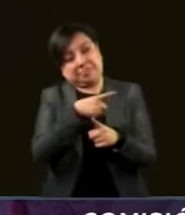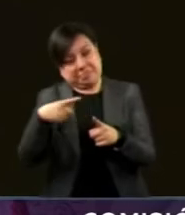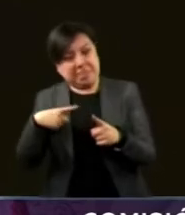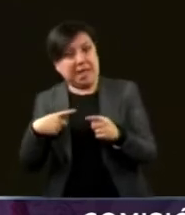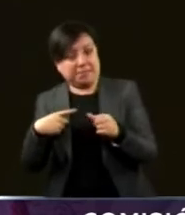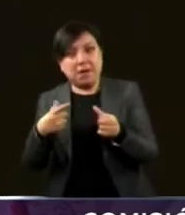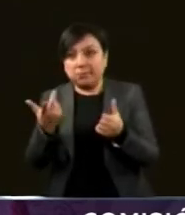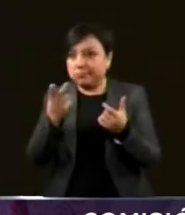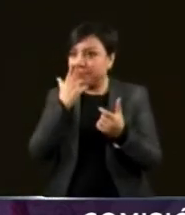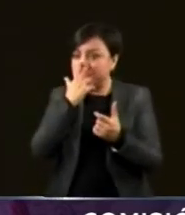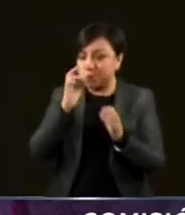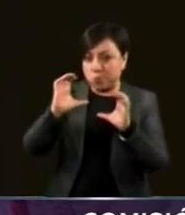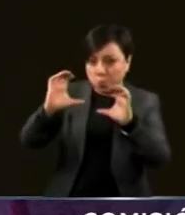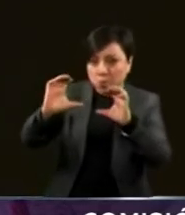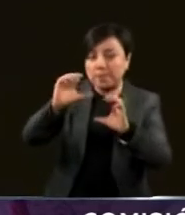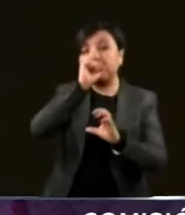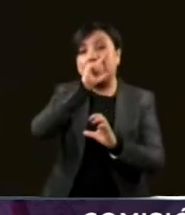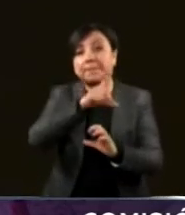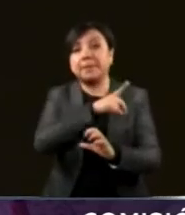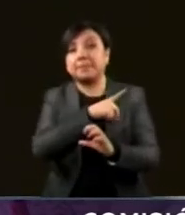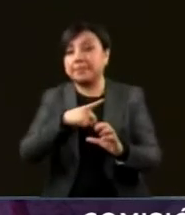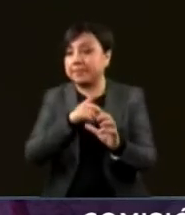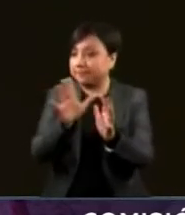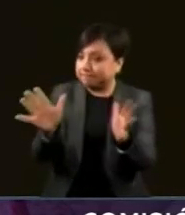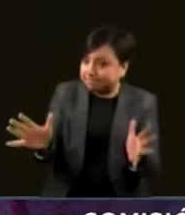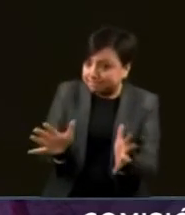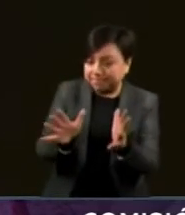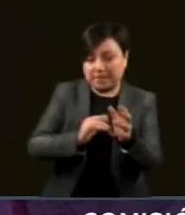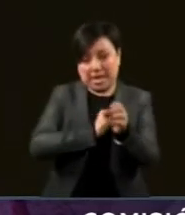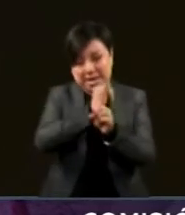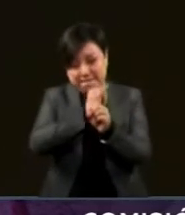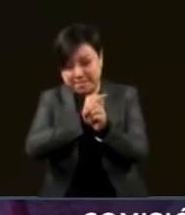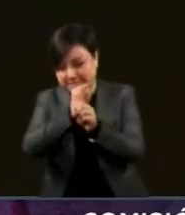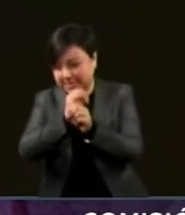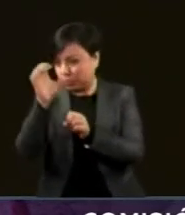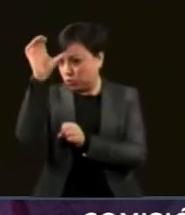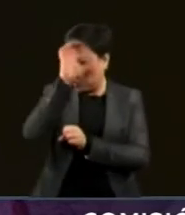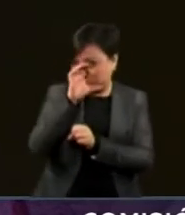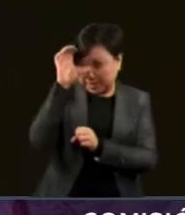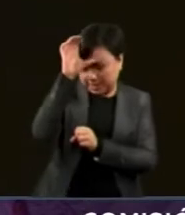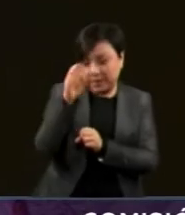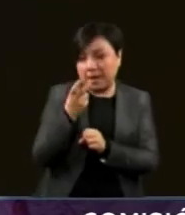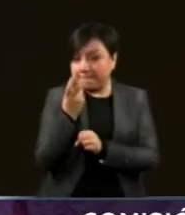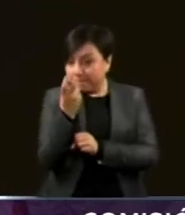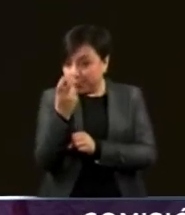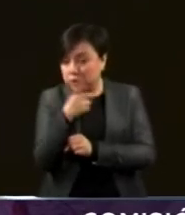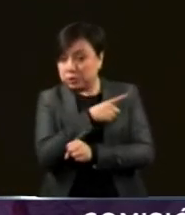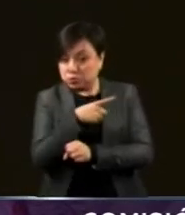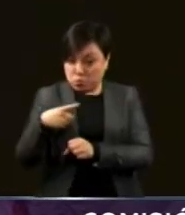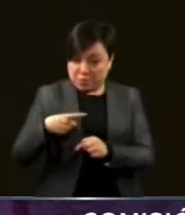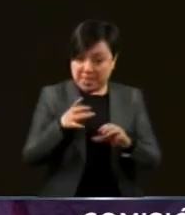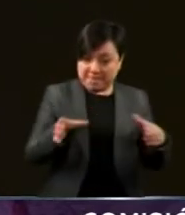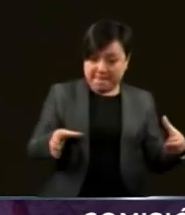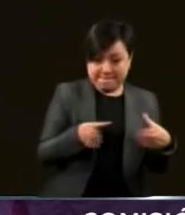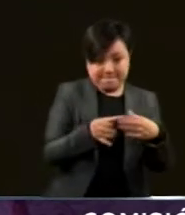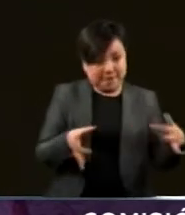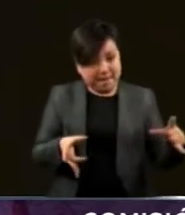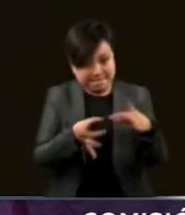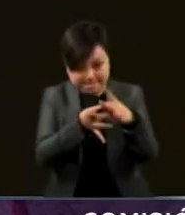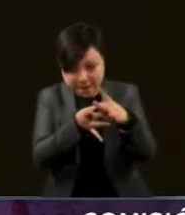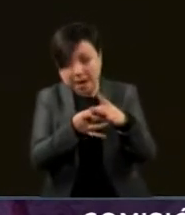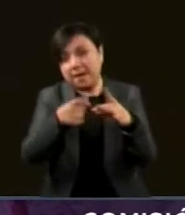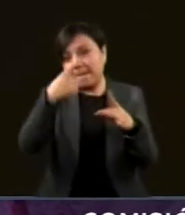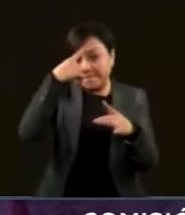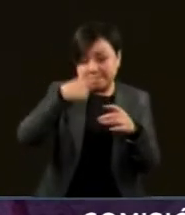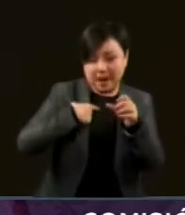como promover la investigación científica en la materia. Para ello, se cuenta con un organismo específico para el estudio y la conservación